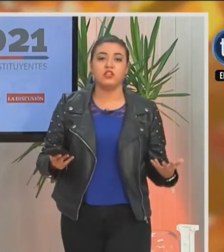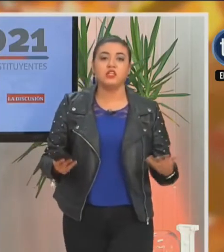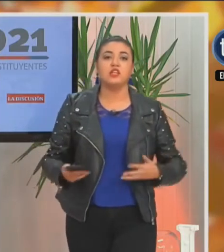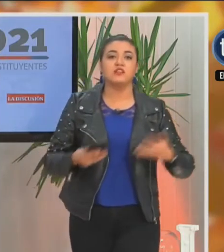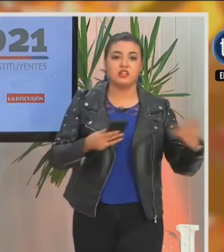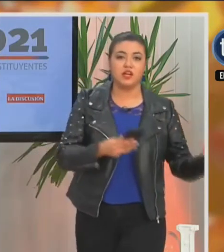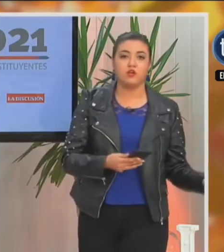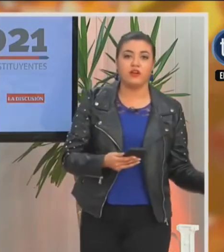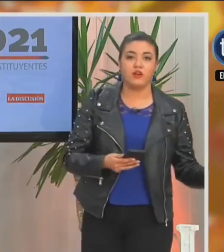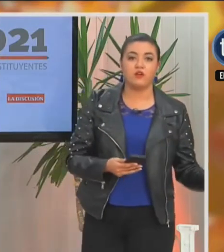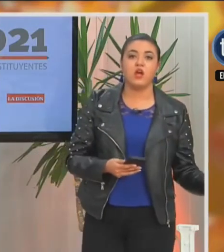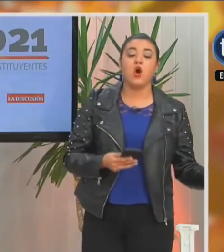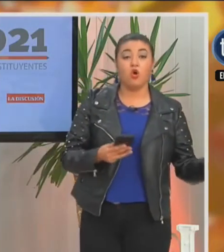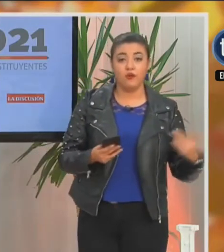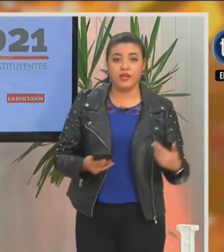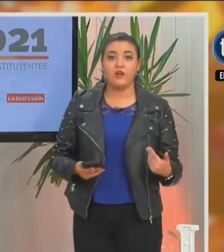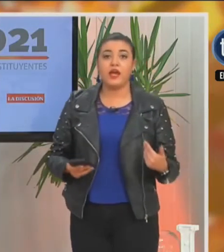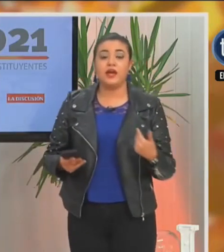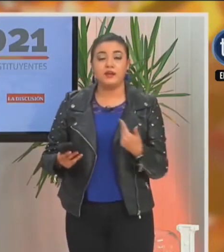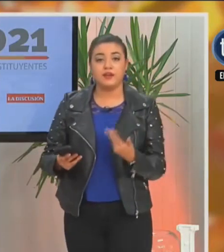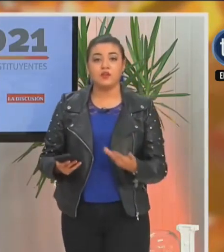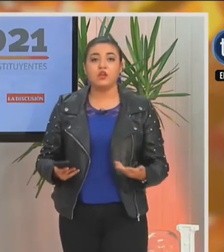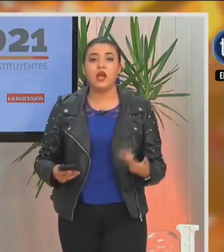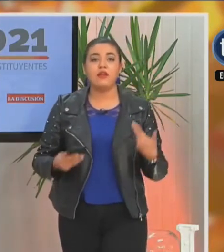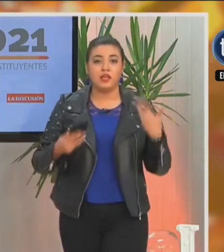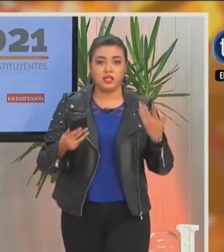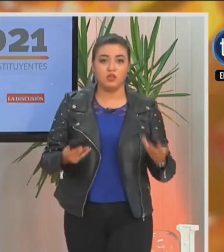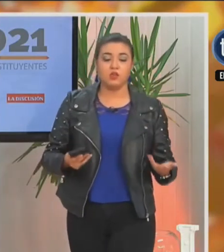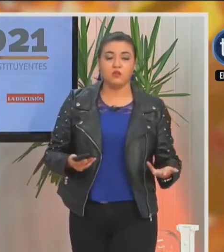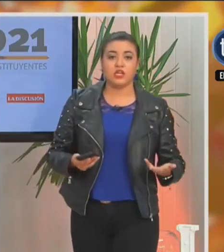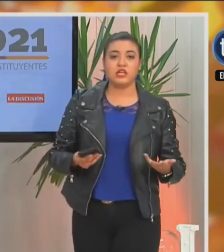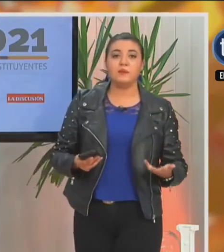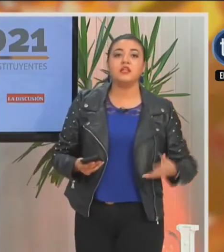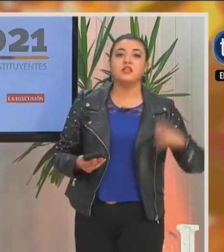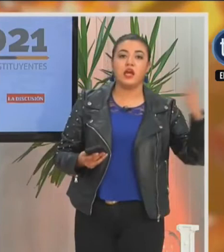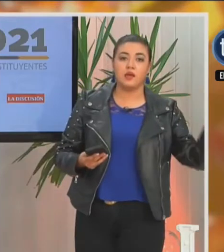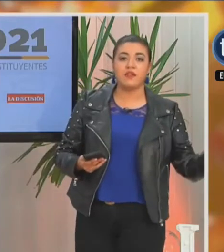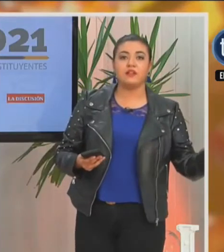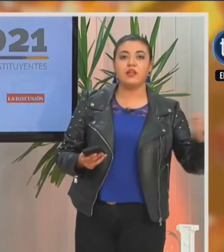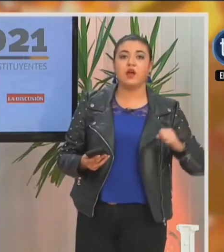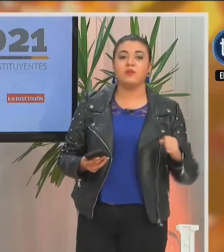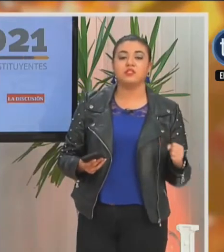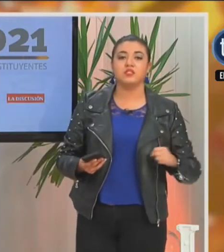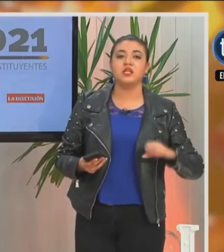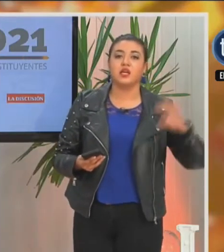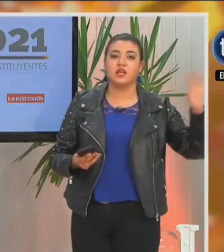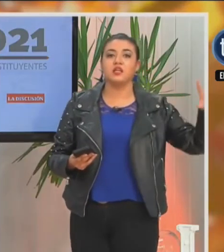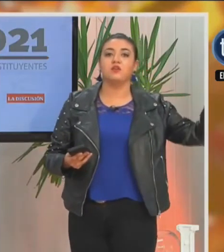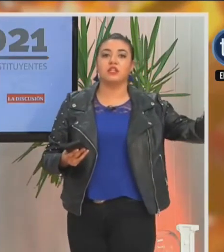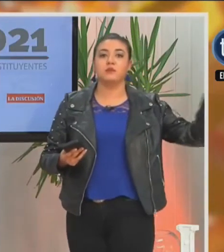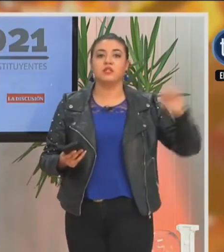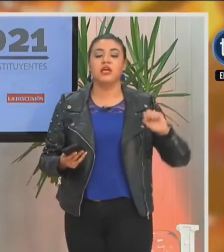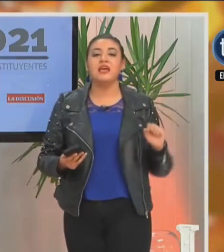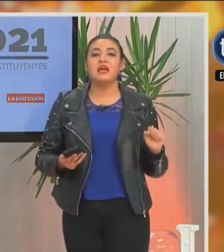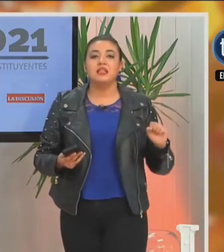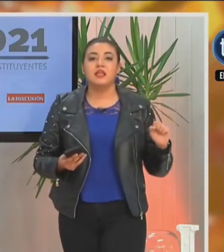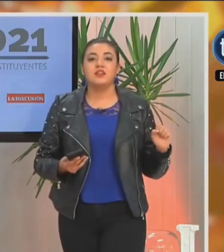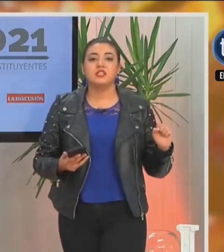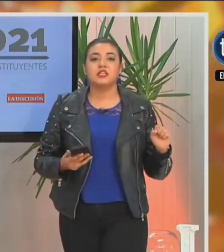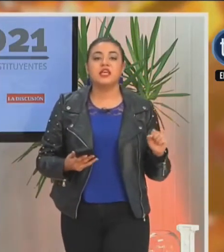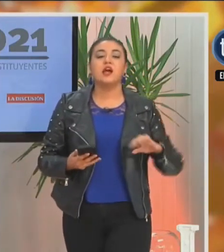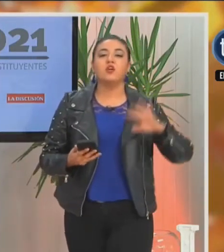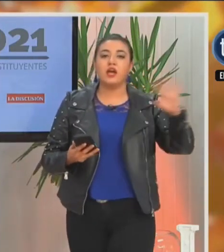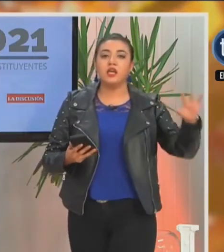de intendente, va a estar el gobernador o gobernadora regional elegido democráticamente, además del delegado presidencial, que es elegido evidentemente